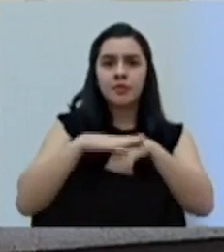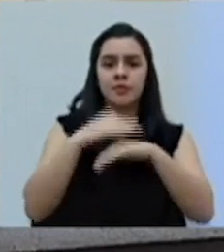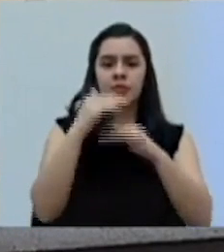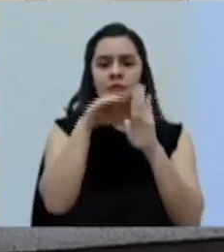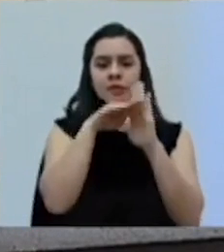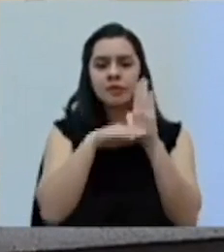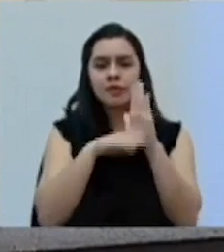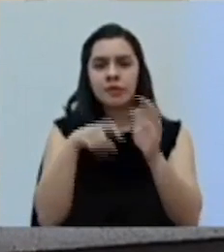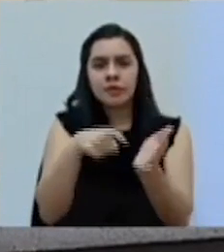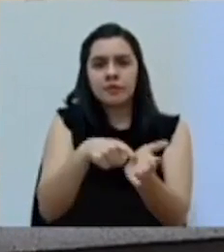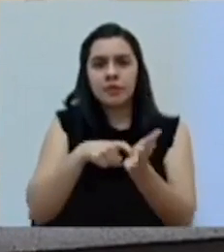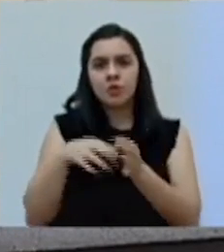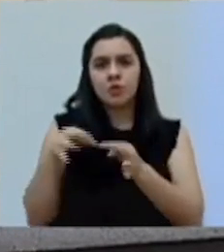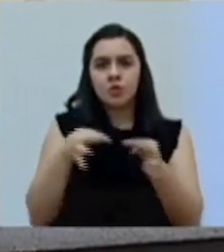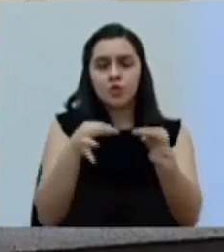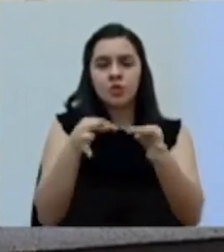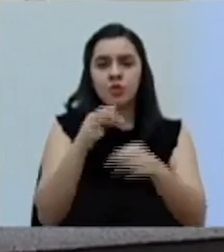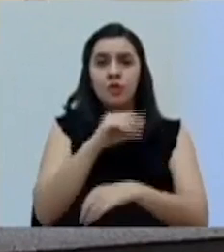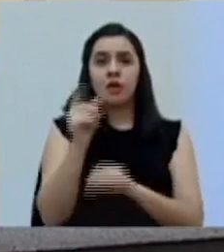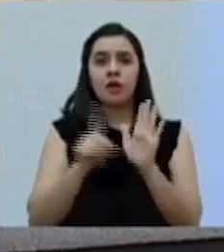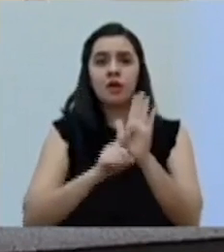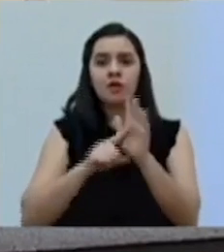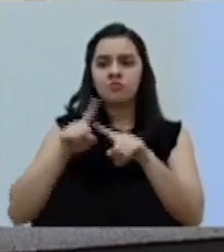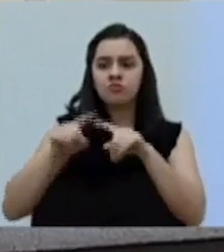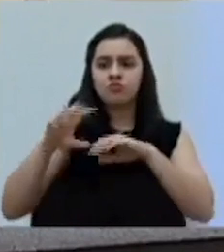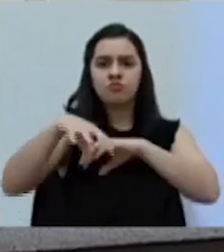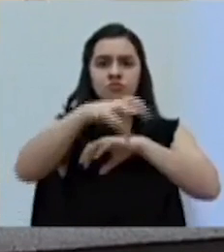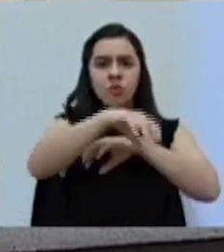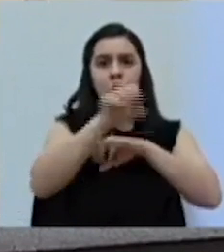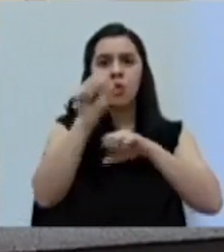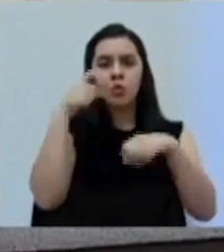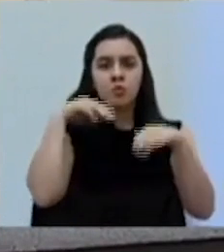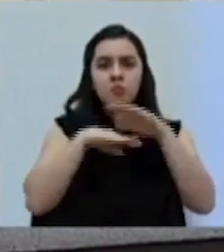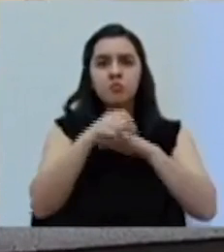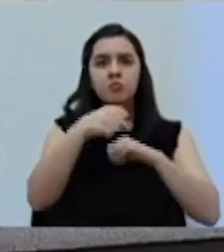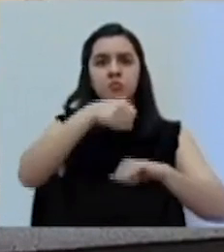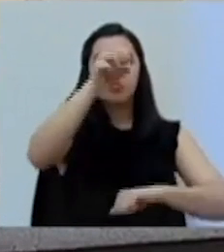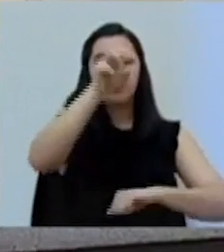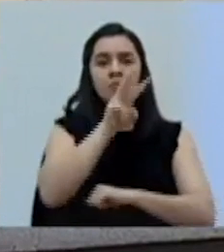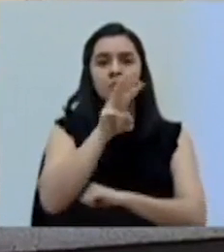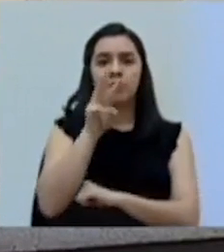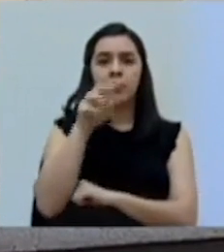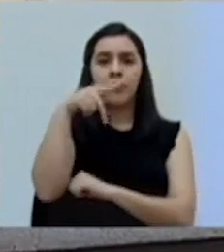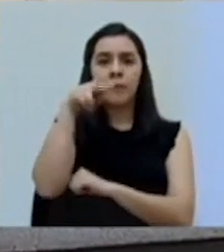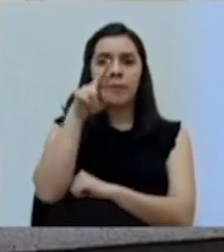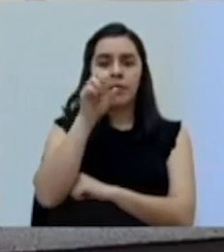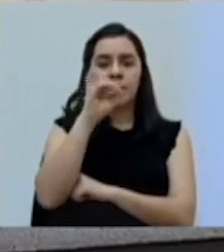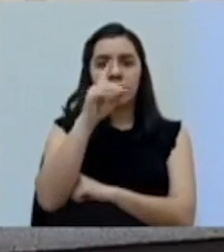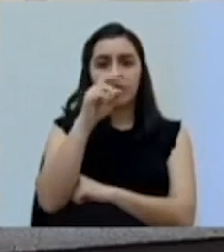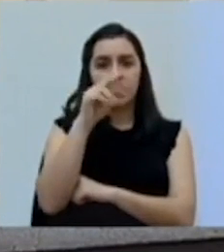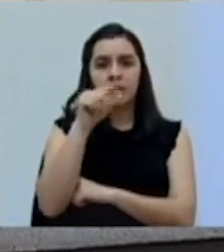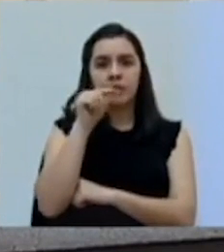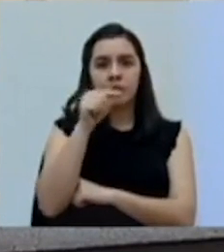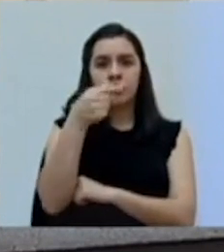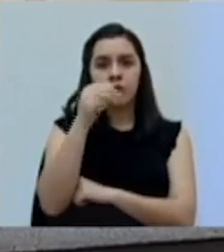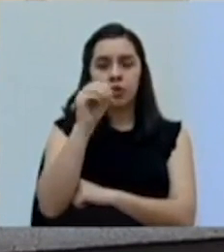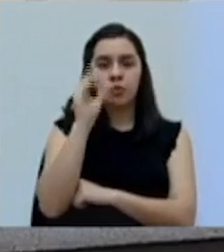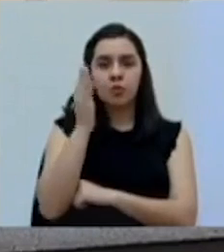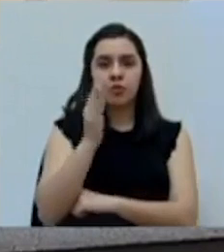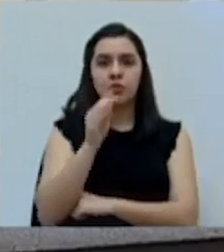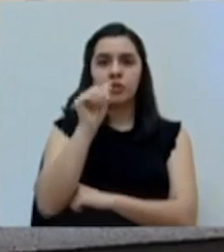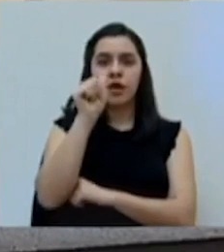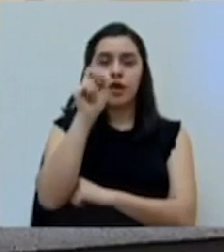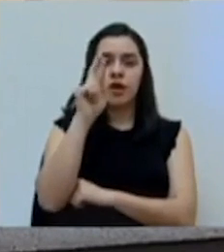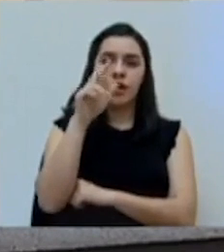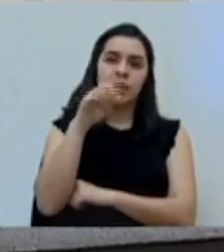lista de requisitos turísticos y las alertas en los distintos cantones, pueden visitar el sitio presidencia.go.cr barro